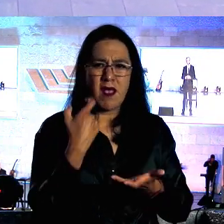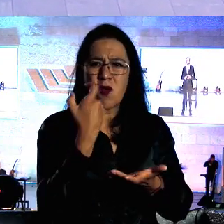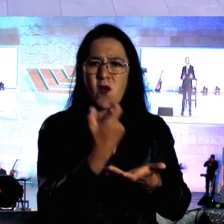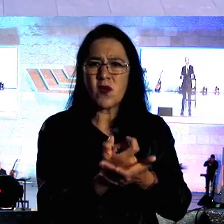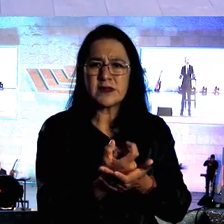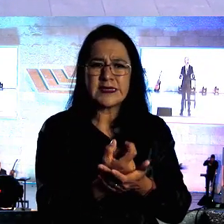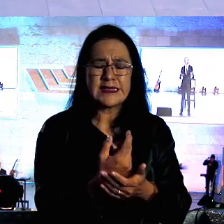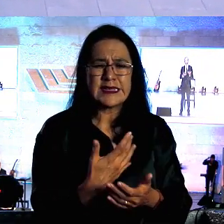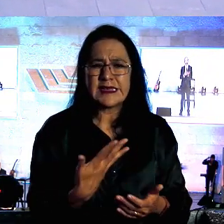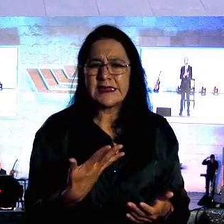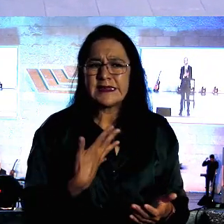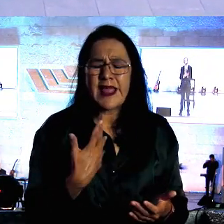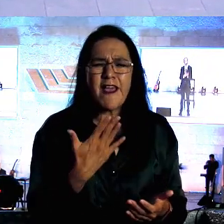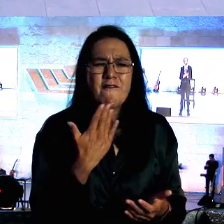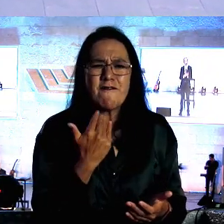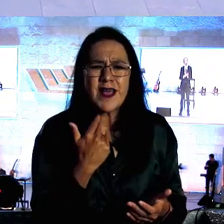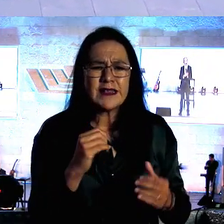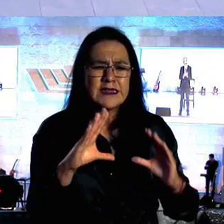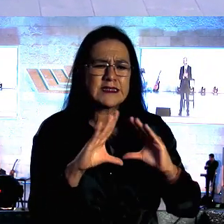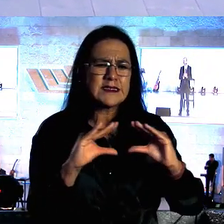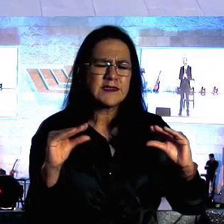ponte de pie y dile Señor aquí estoy